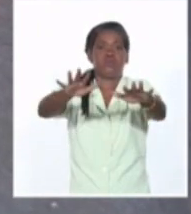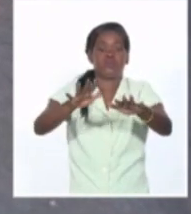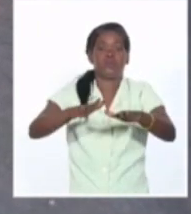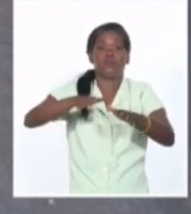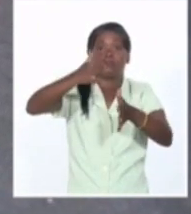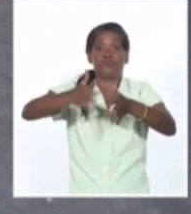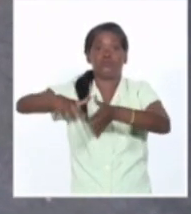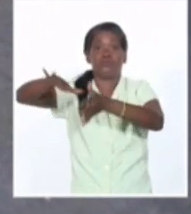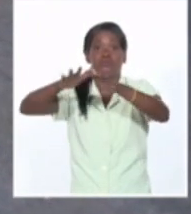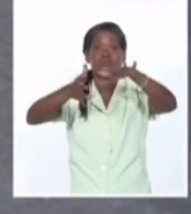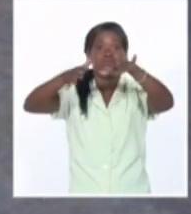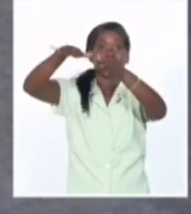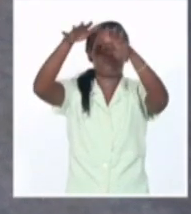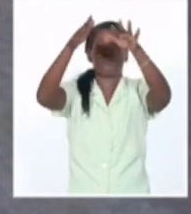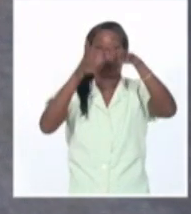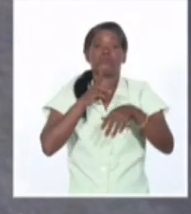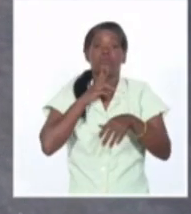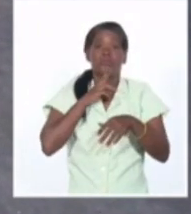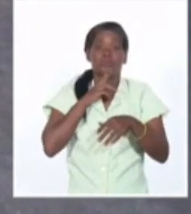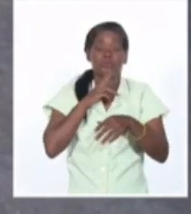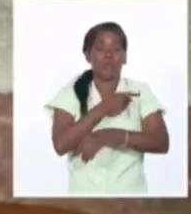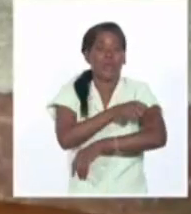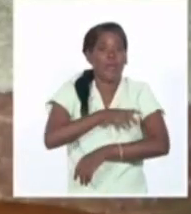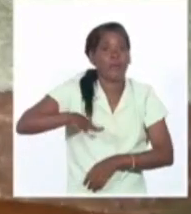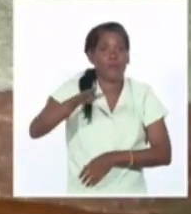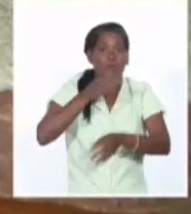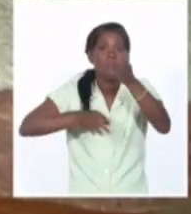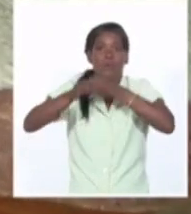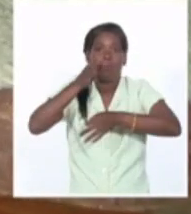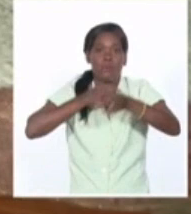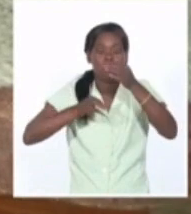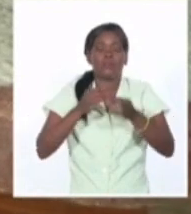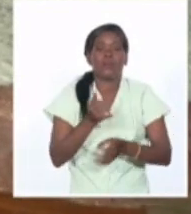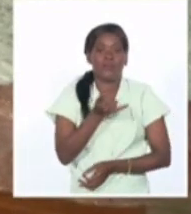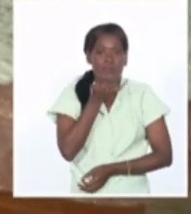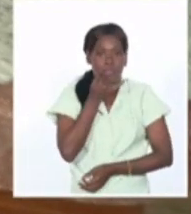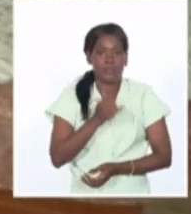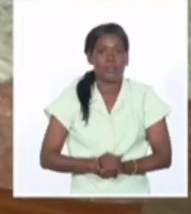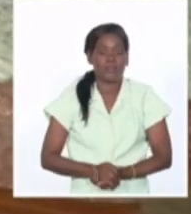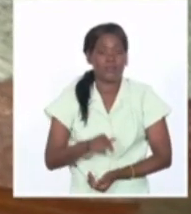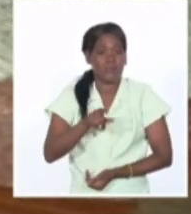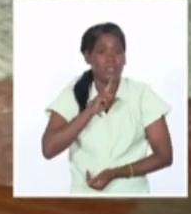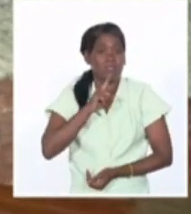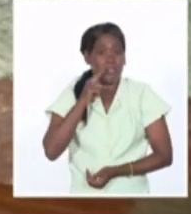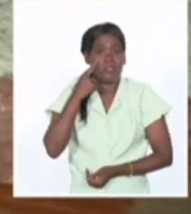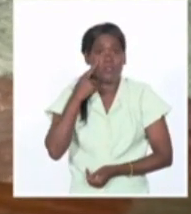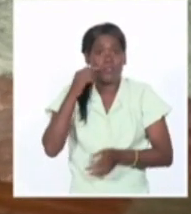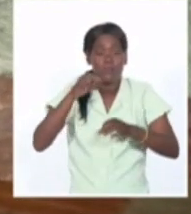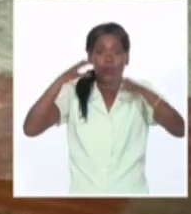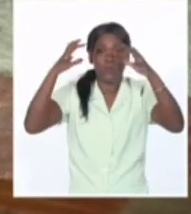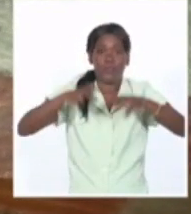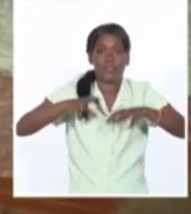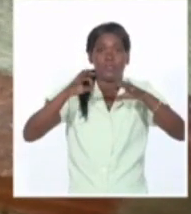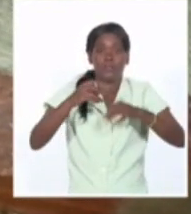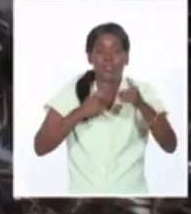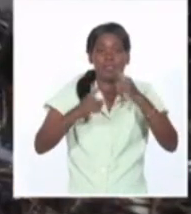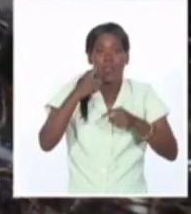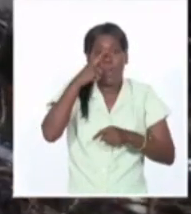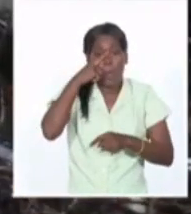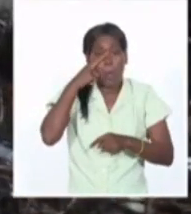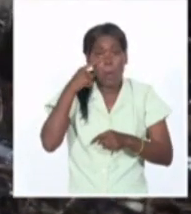nos comentaron la mayoría de los vecinos con los cuales de este viernes, provocaron serias afectaciones en la parte urbana del